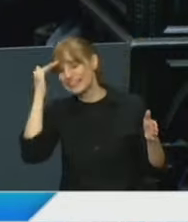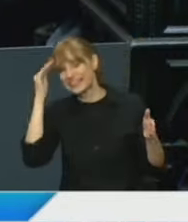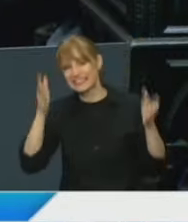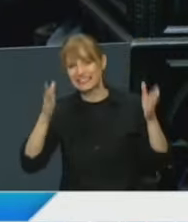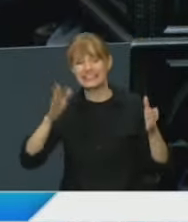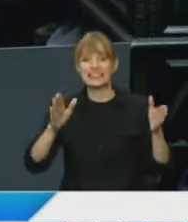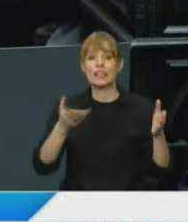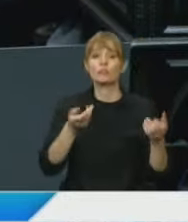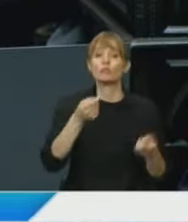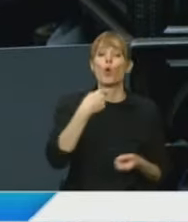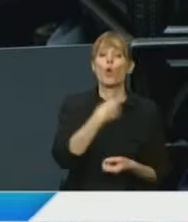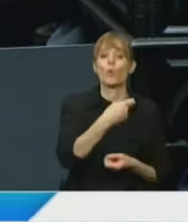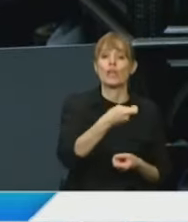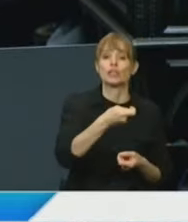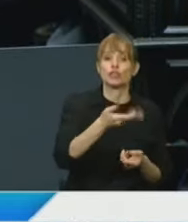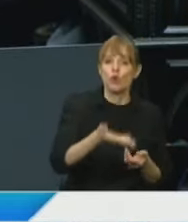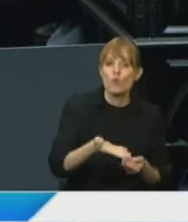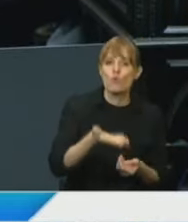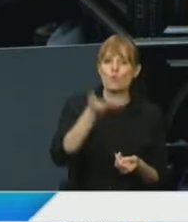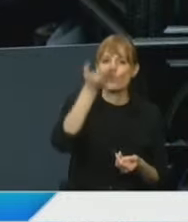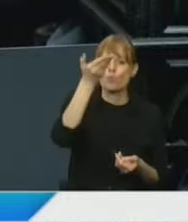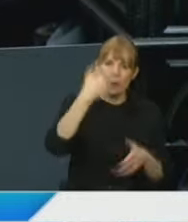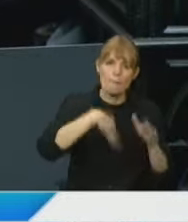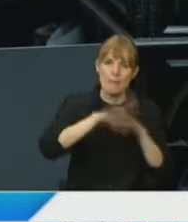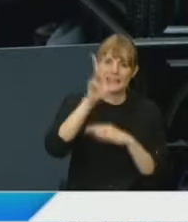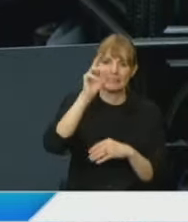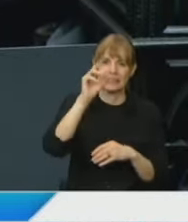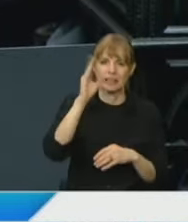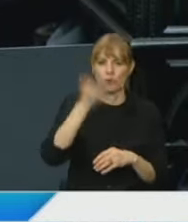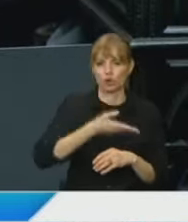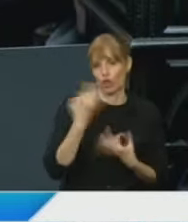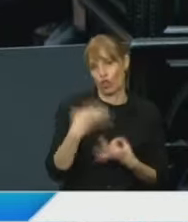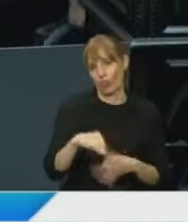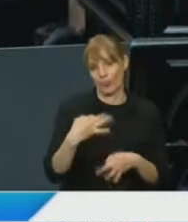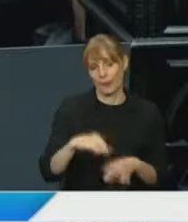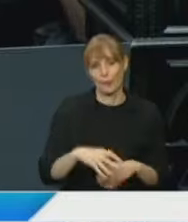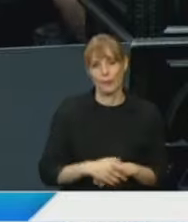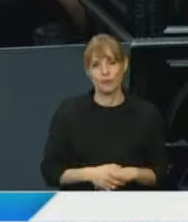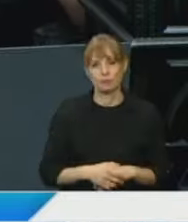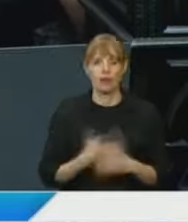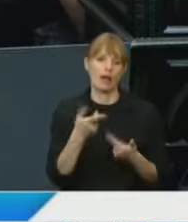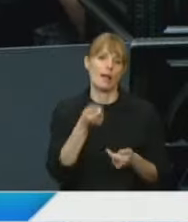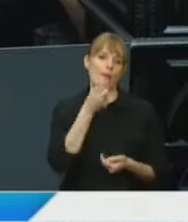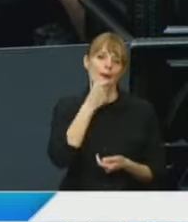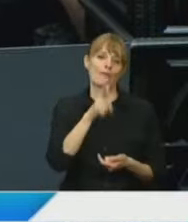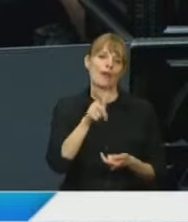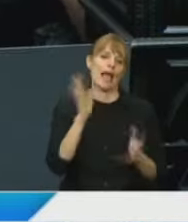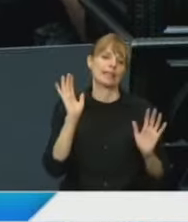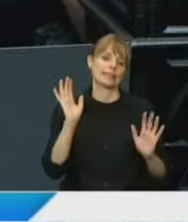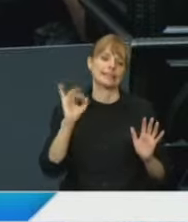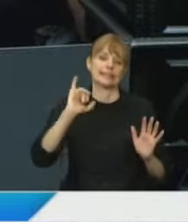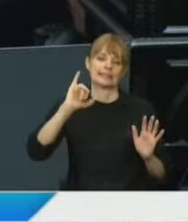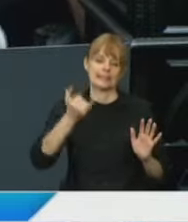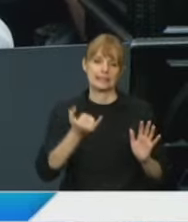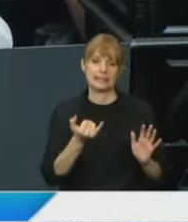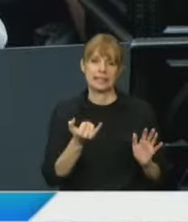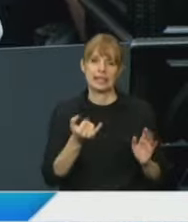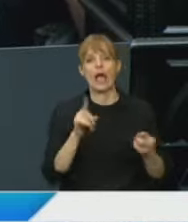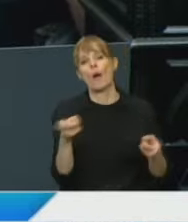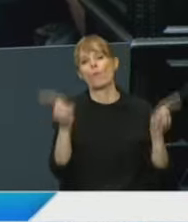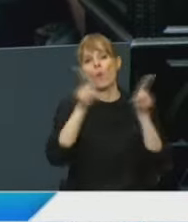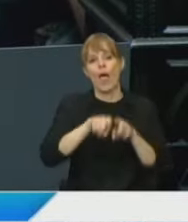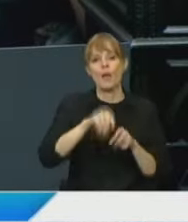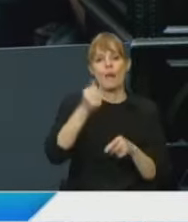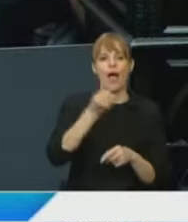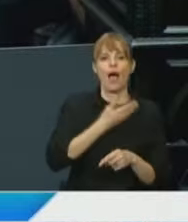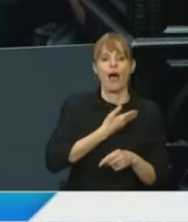Mientras el gobierno mantenga la disciplina fiscal y monetaria tal cual la ha venido sosteniendo hasta ahora,